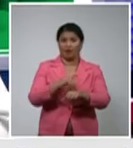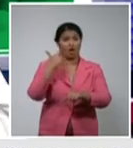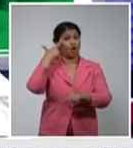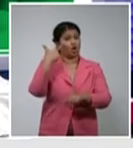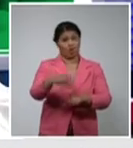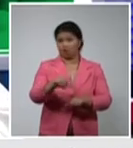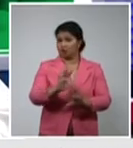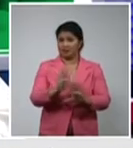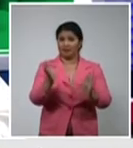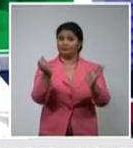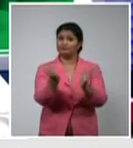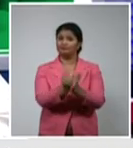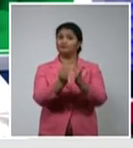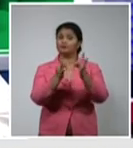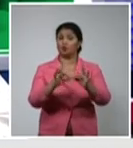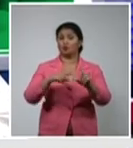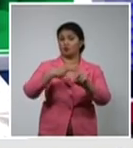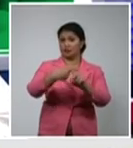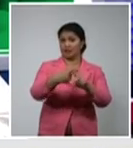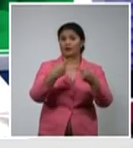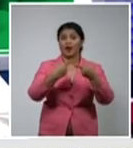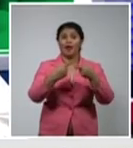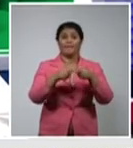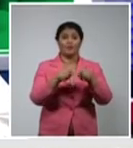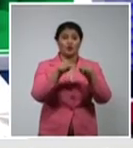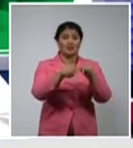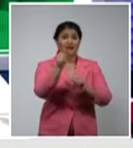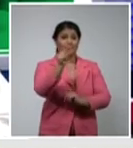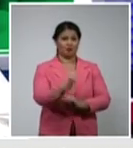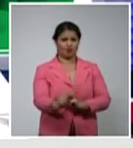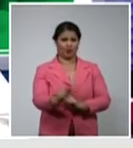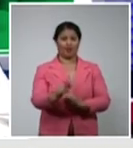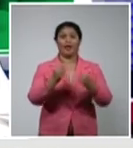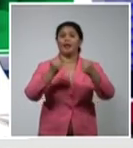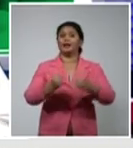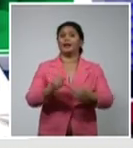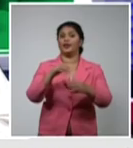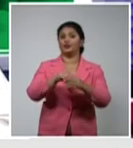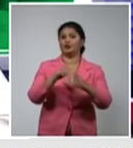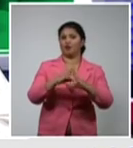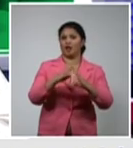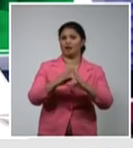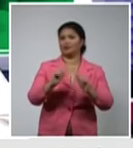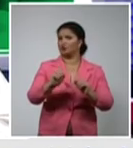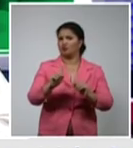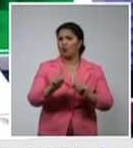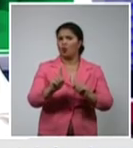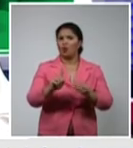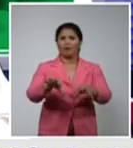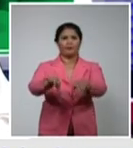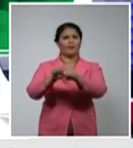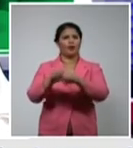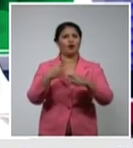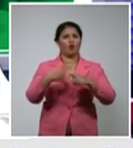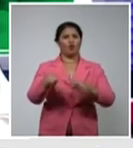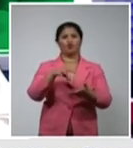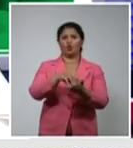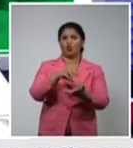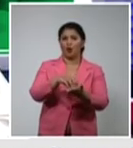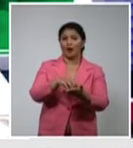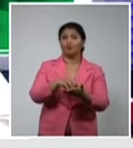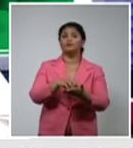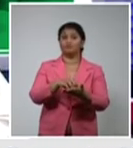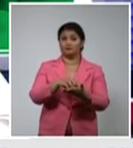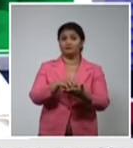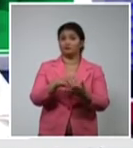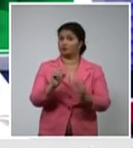lo digo porque a veces veo en los comentarios de Cuba Debate, ¿no? ¿Y por qué no acaban de cerrar los aeropuertos? Es que el aeropuerto, ya con